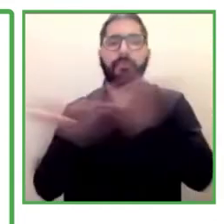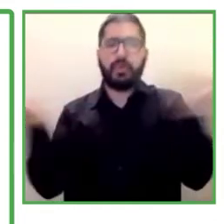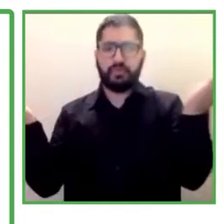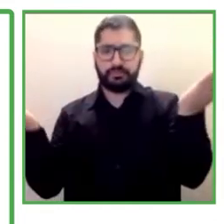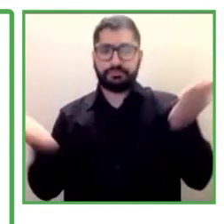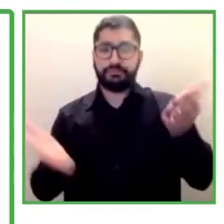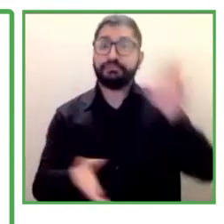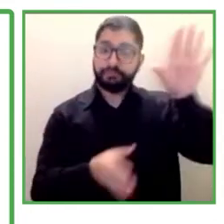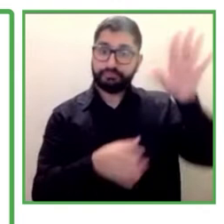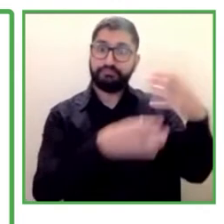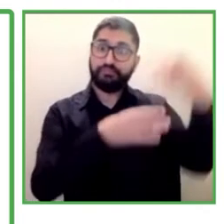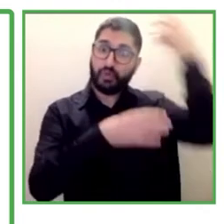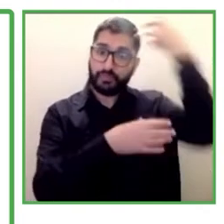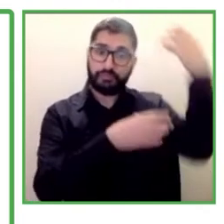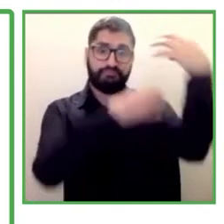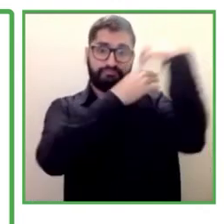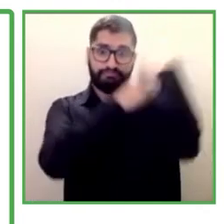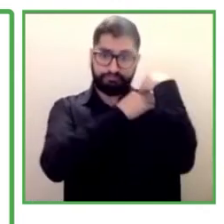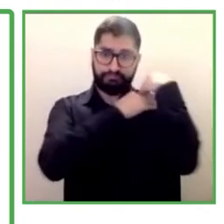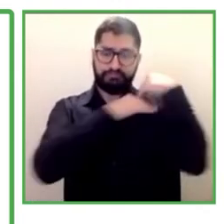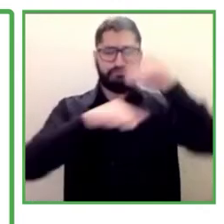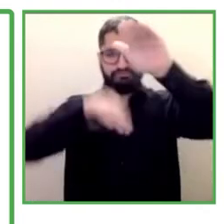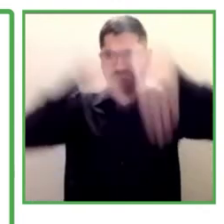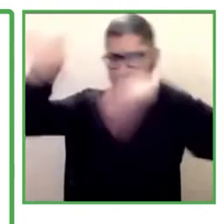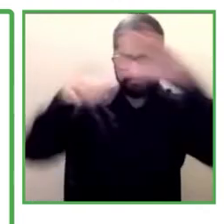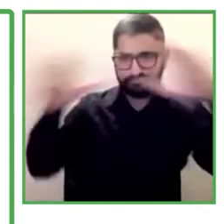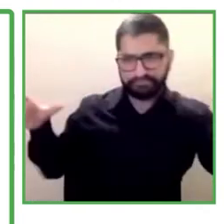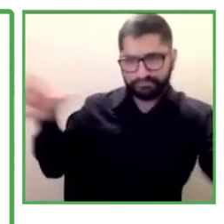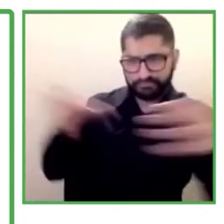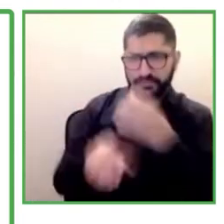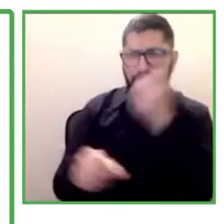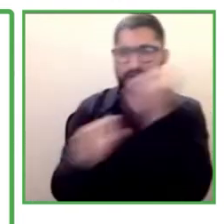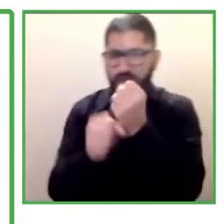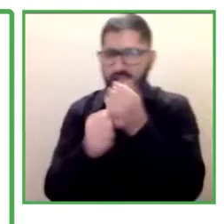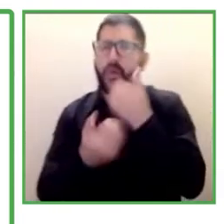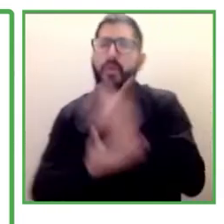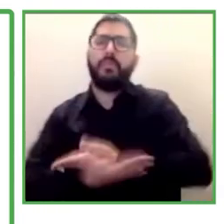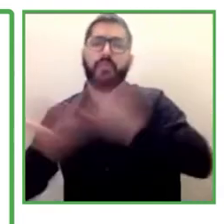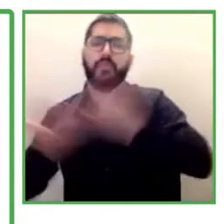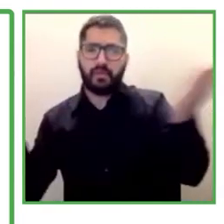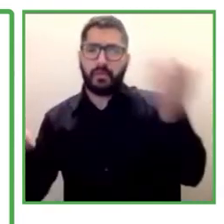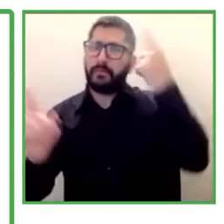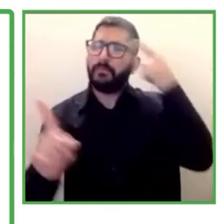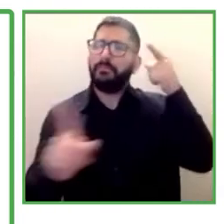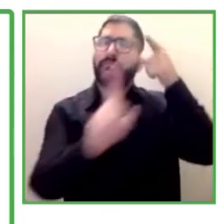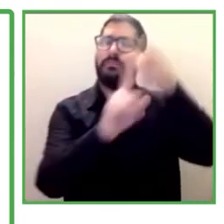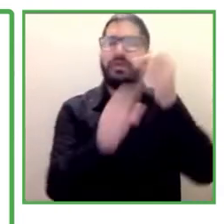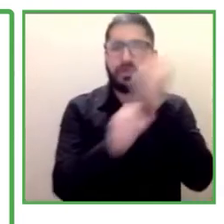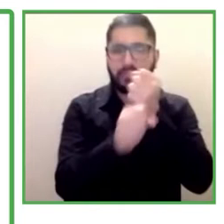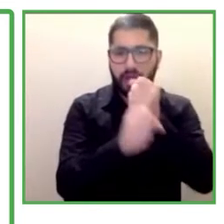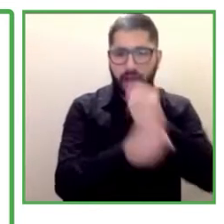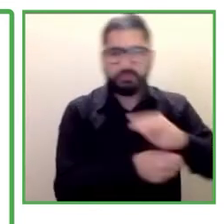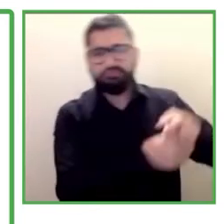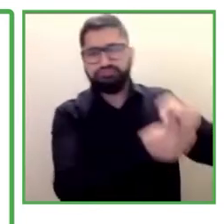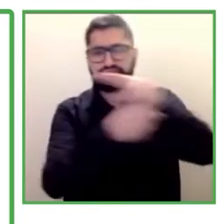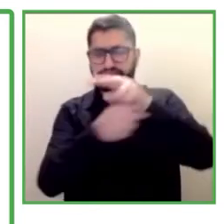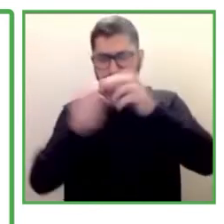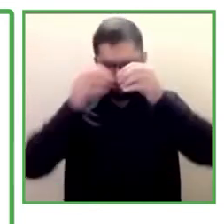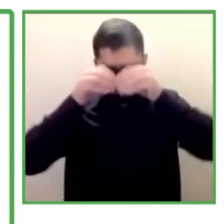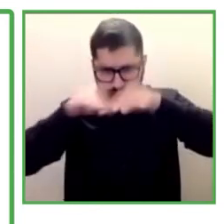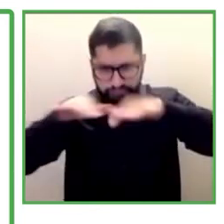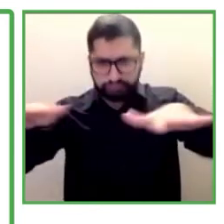convocatorias de empleo público para la Administración General del Estado. en